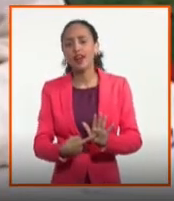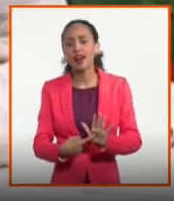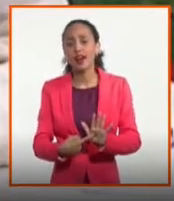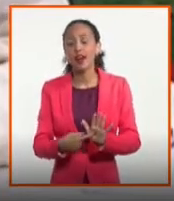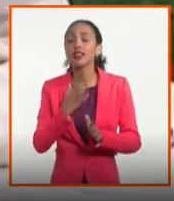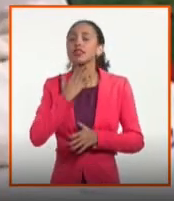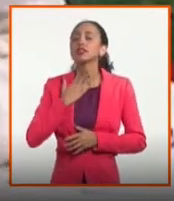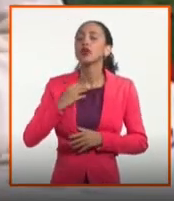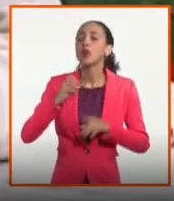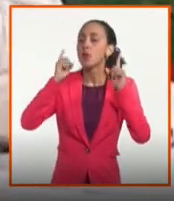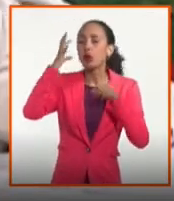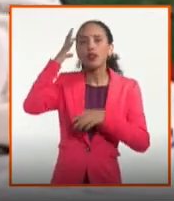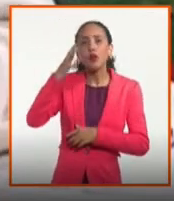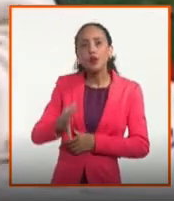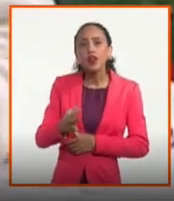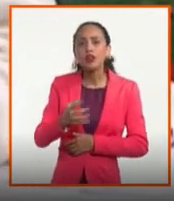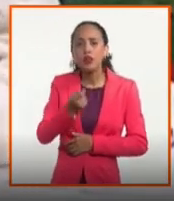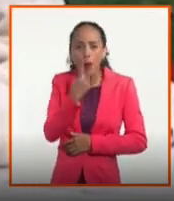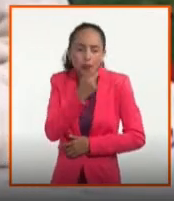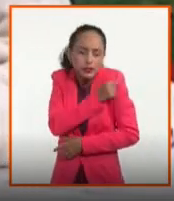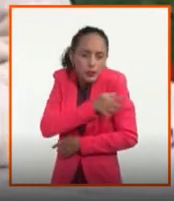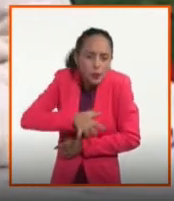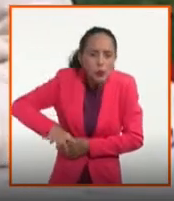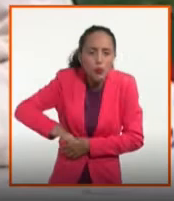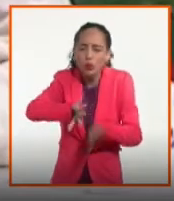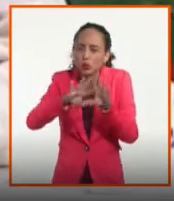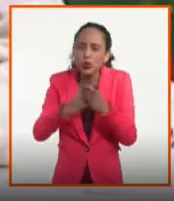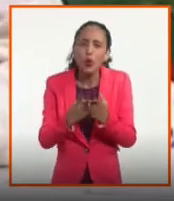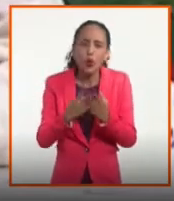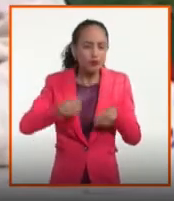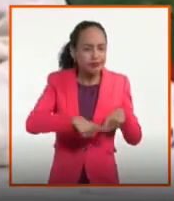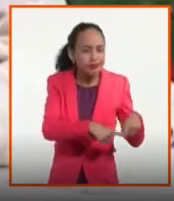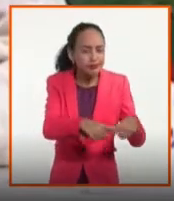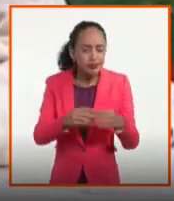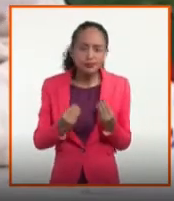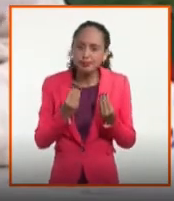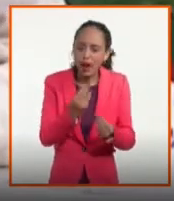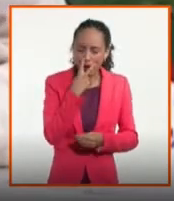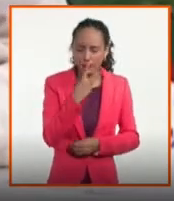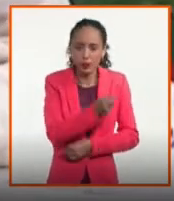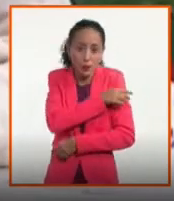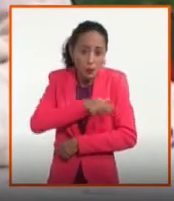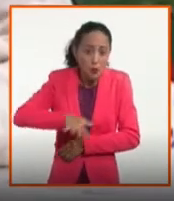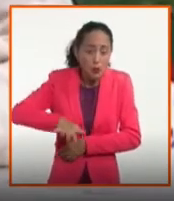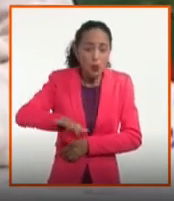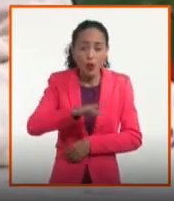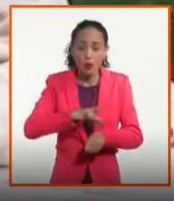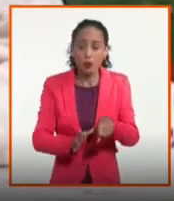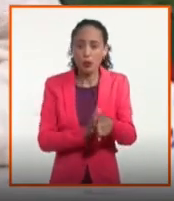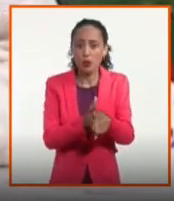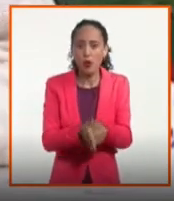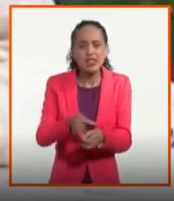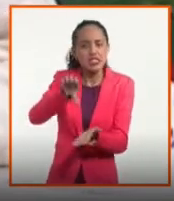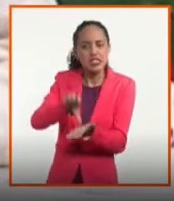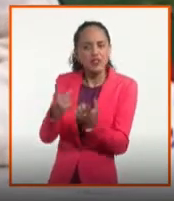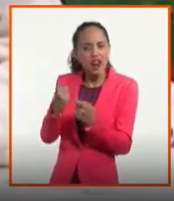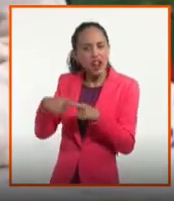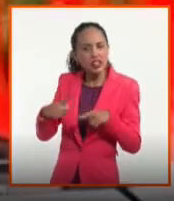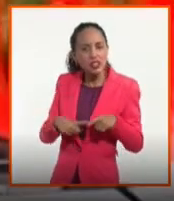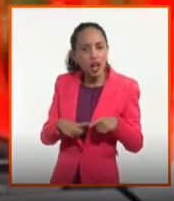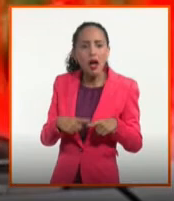pueblo y que se fue poniendo todo en función de la cob y no había un centro que hiciera falta que no se pusiera no a una fuerza de trabajo